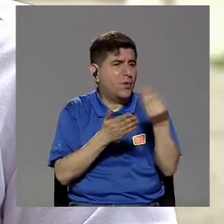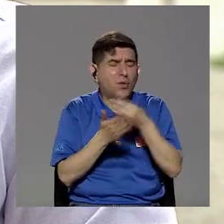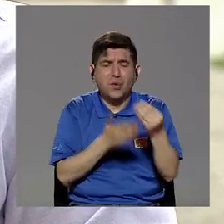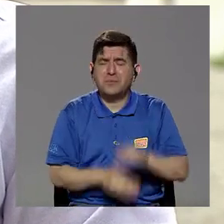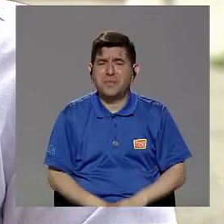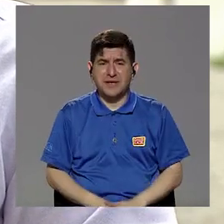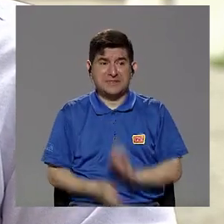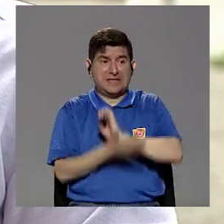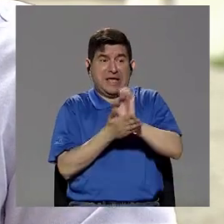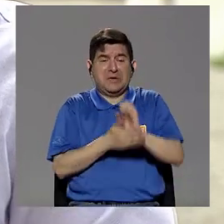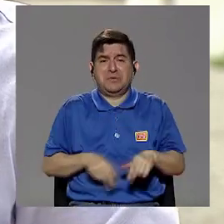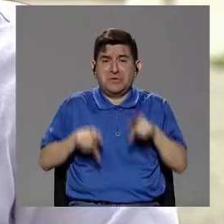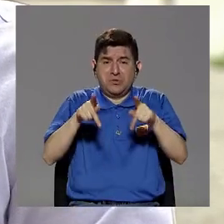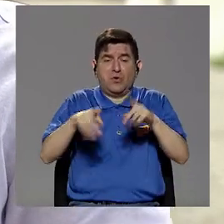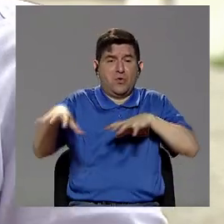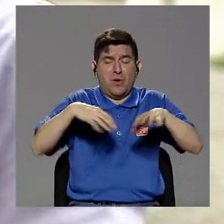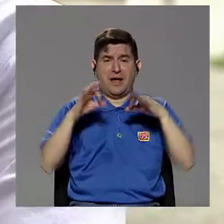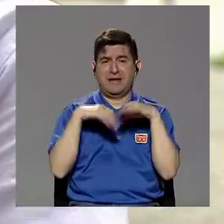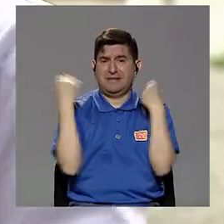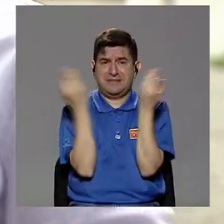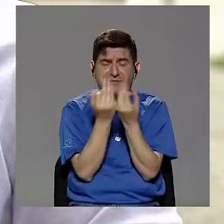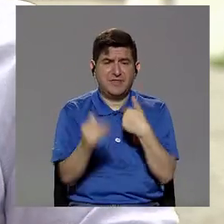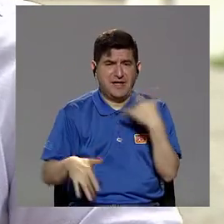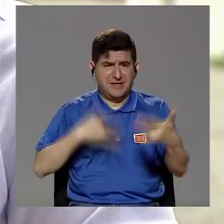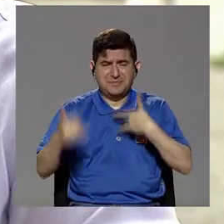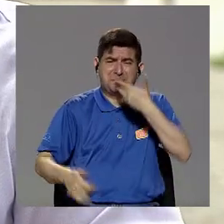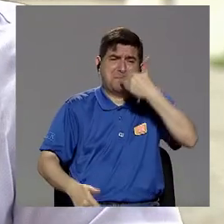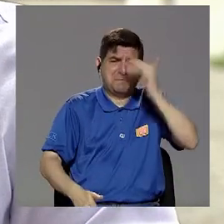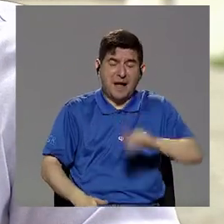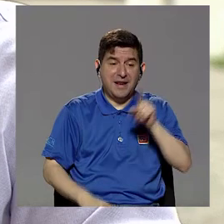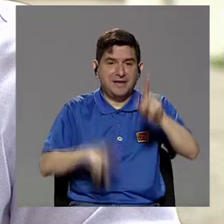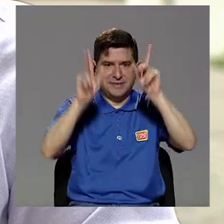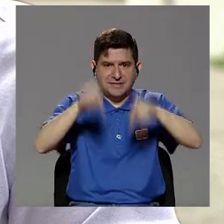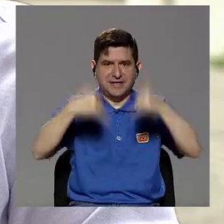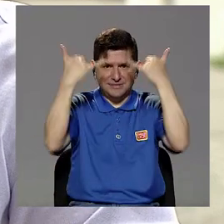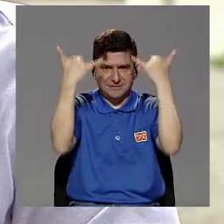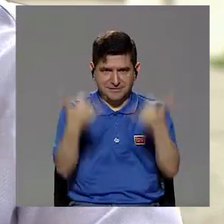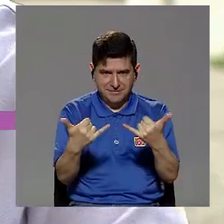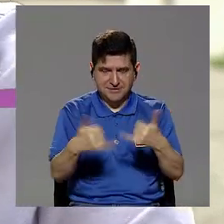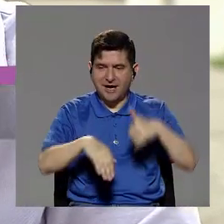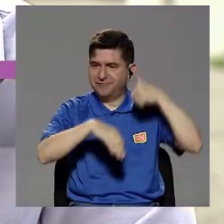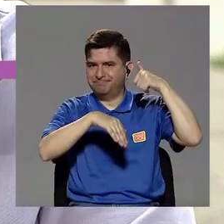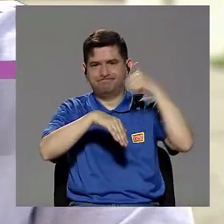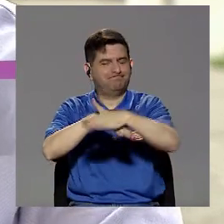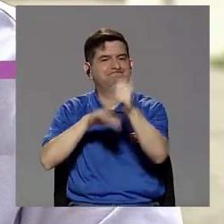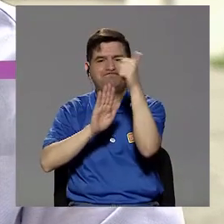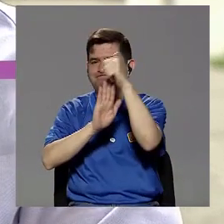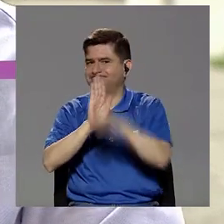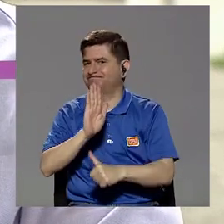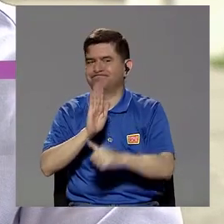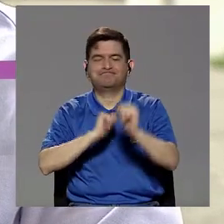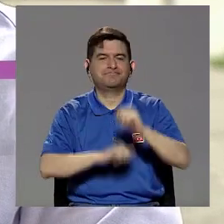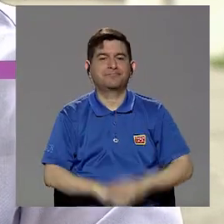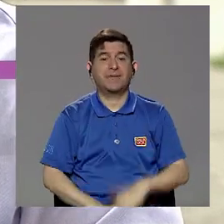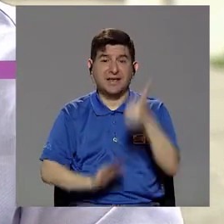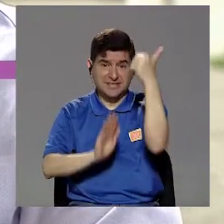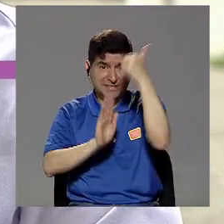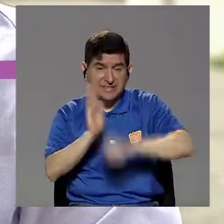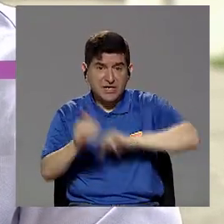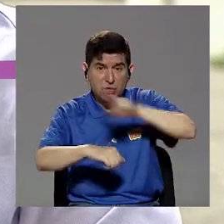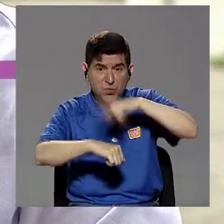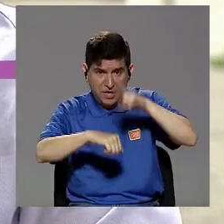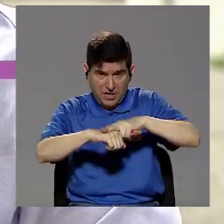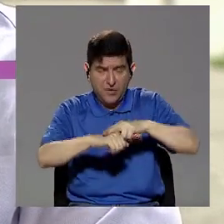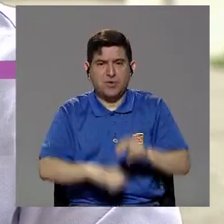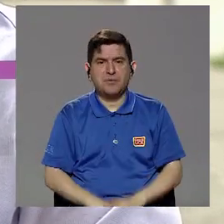no voy a paseos, evito hacer mis actividades familiares porque la verdad me siento muy mal. Esas pacientes ya van para cirugía. Y la